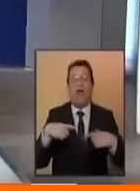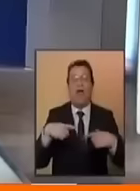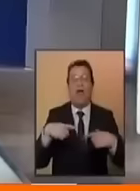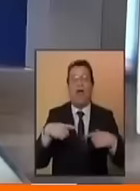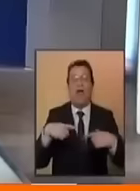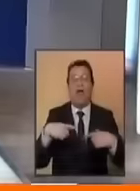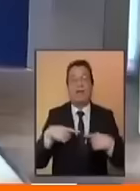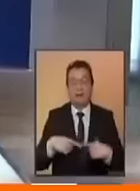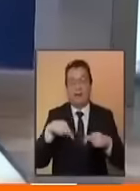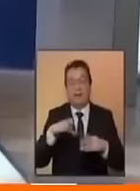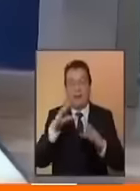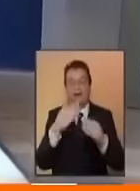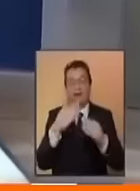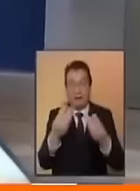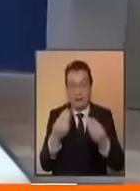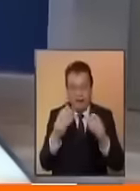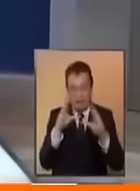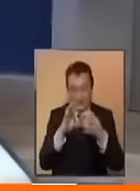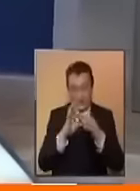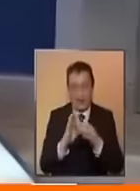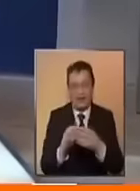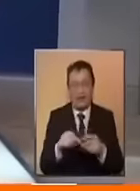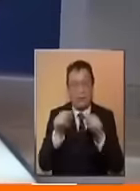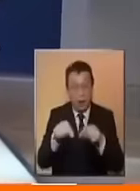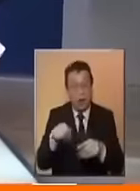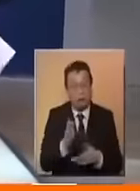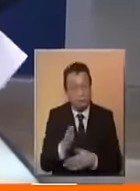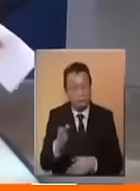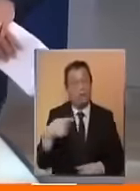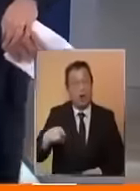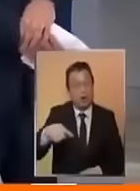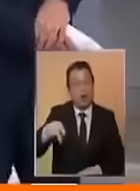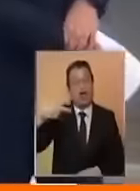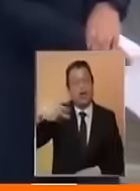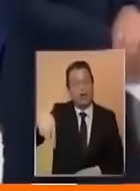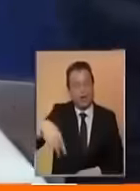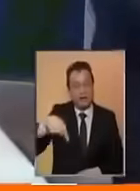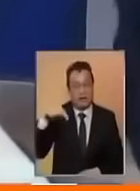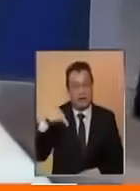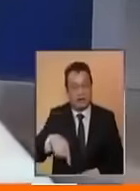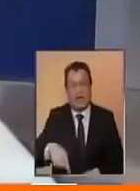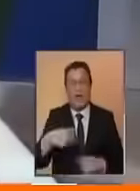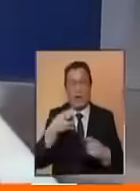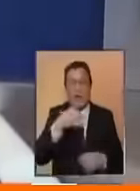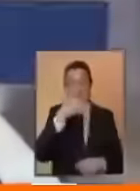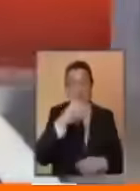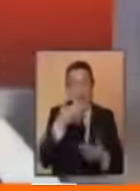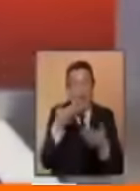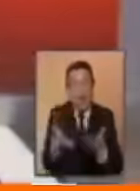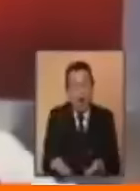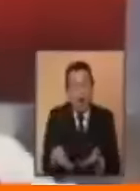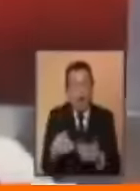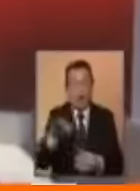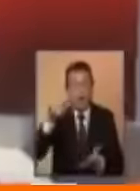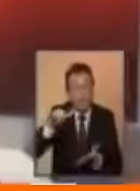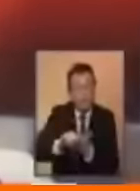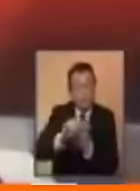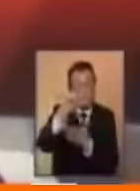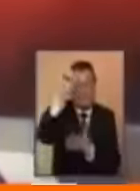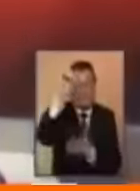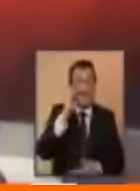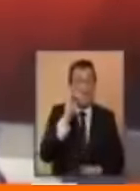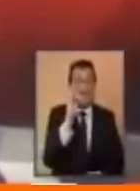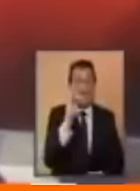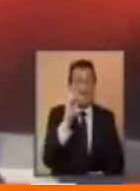un montonazo. Gracias, que estén Buenas muy bien. noches. Nosotros seguimos avanzando con más noticias acá en Tele13 y les Tele13. contamos ahora que la FAT estaba preparando